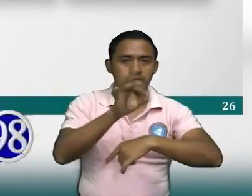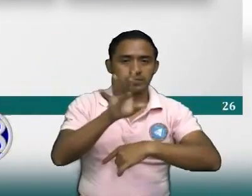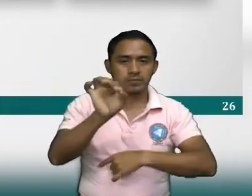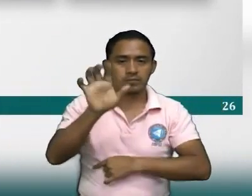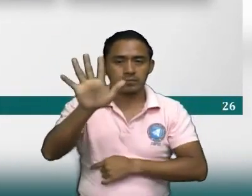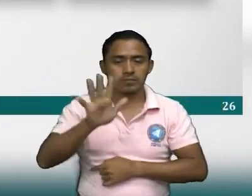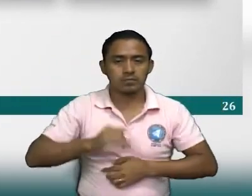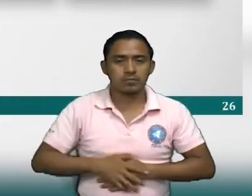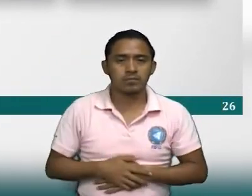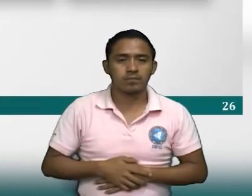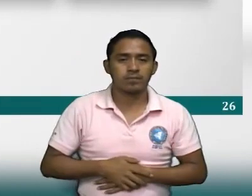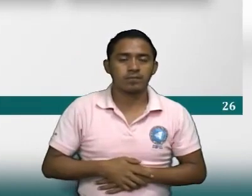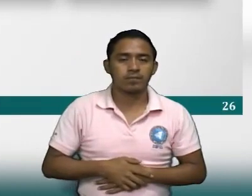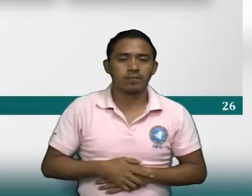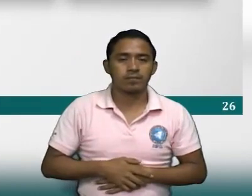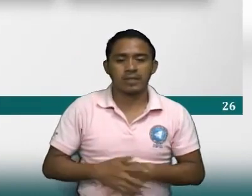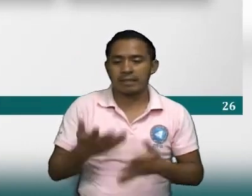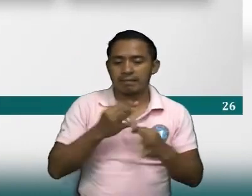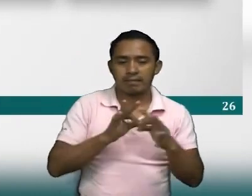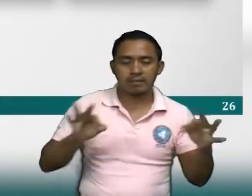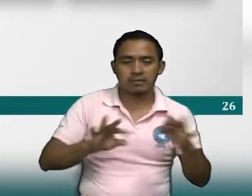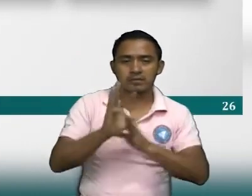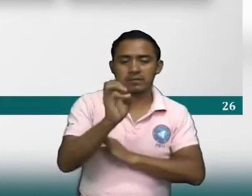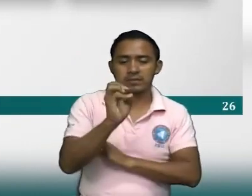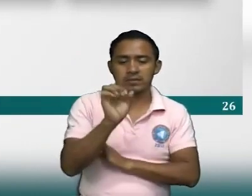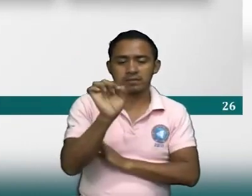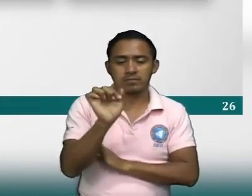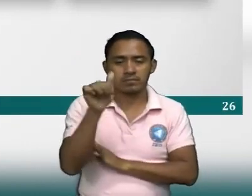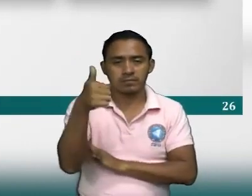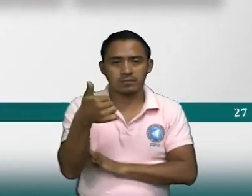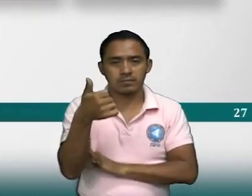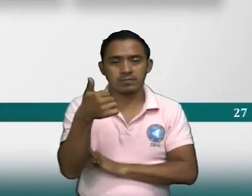15.5, con ninguno 30.6.